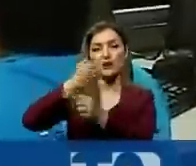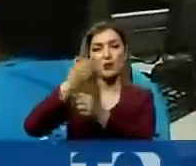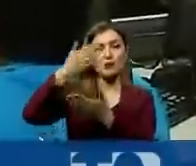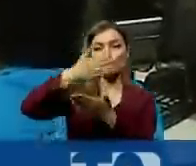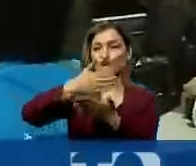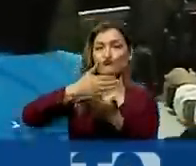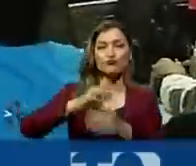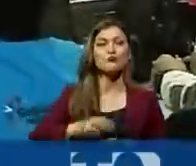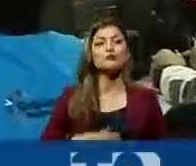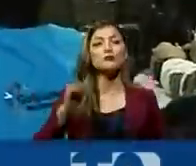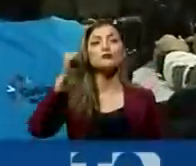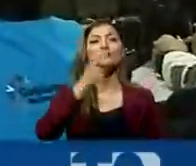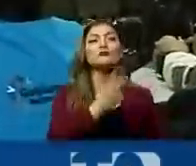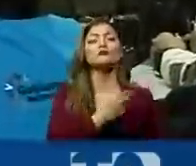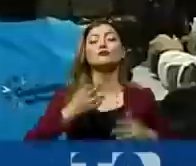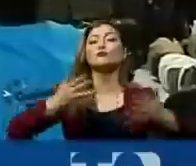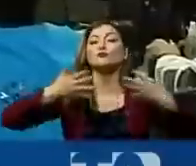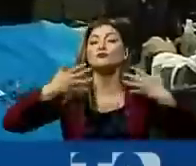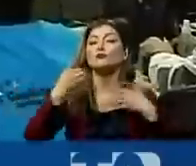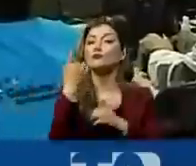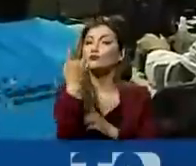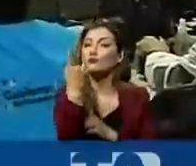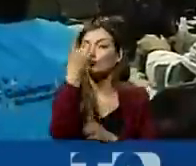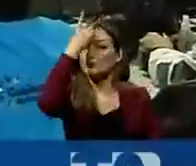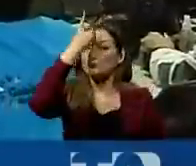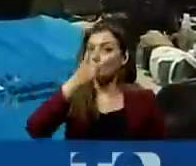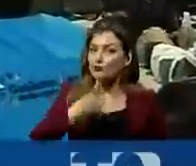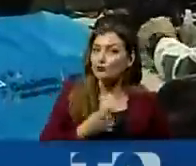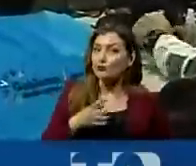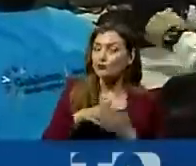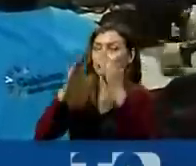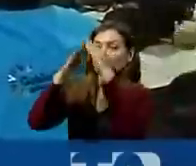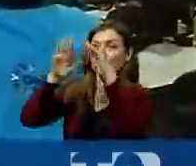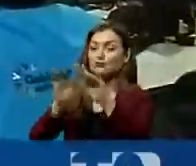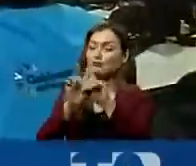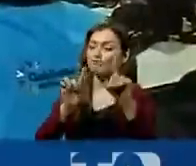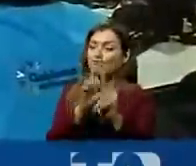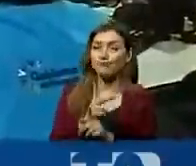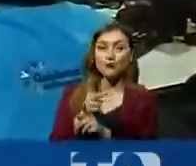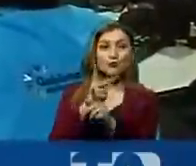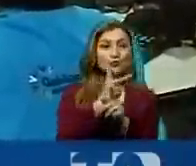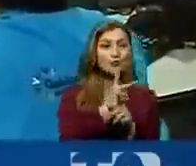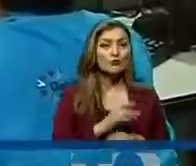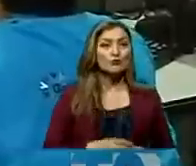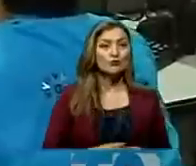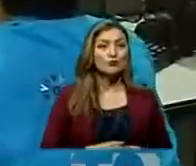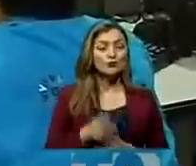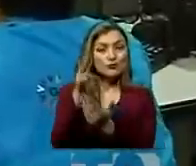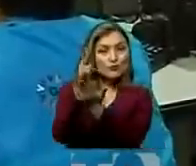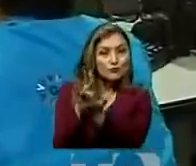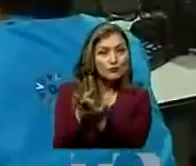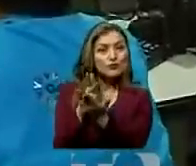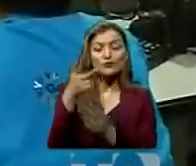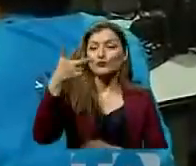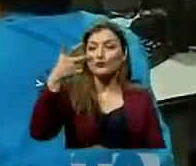por ejemplo el universo de guayaquil fue la única que se cogió a las clases en línea por precaución en la terminal terrestres y 13 cooperativas